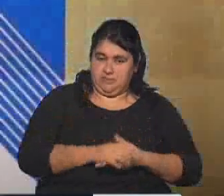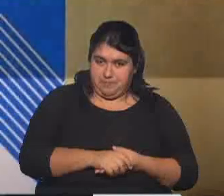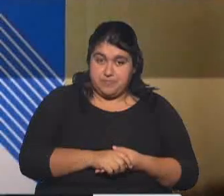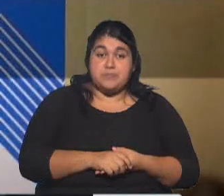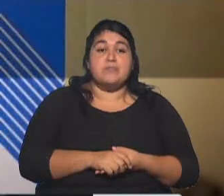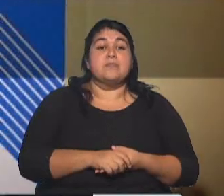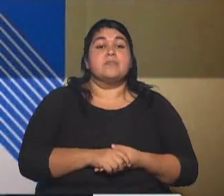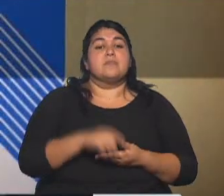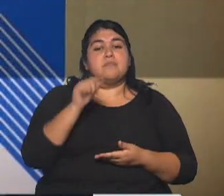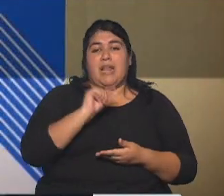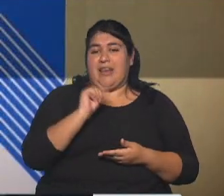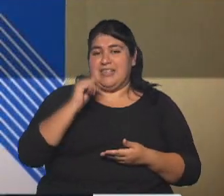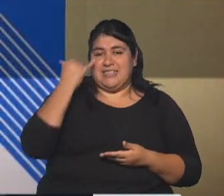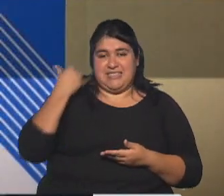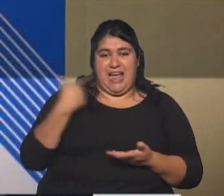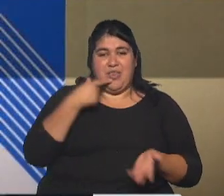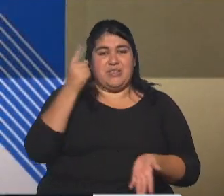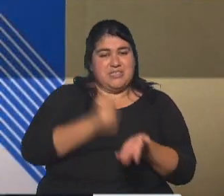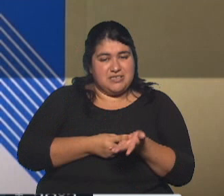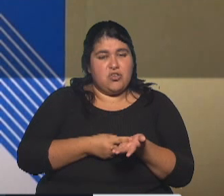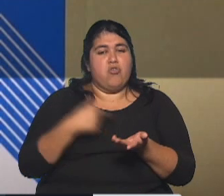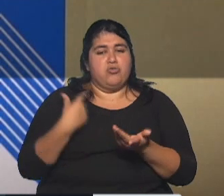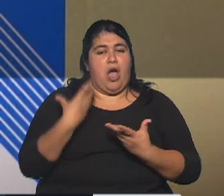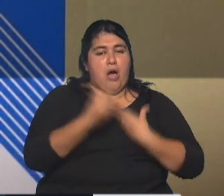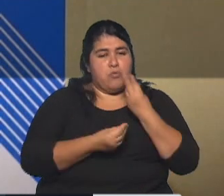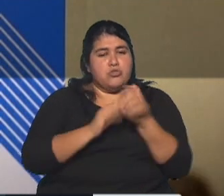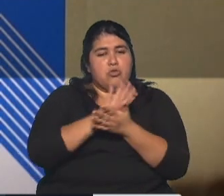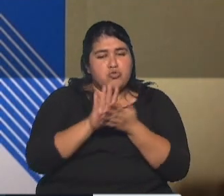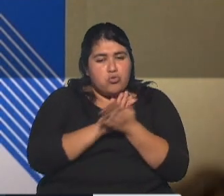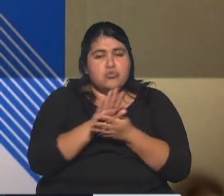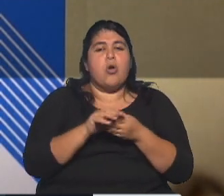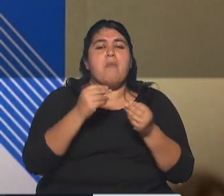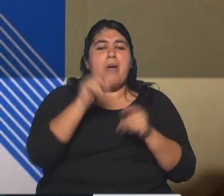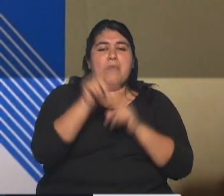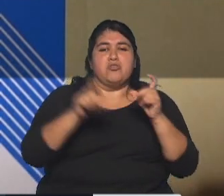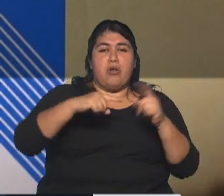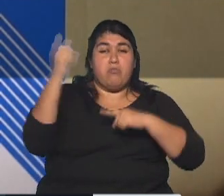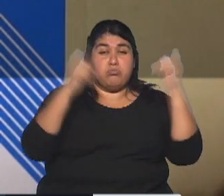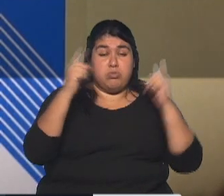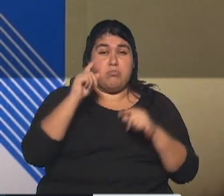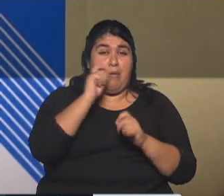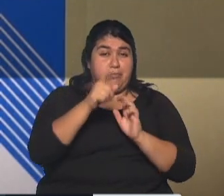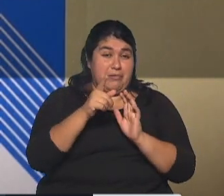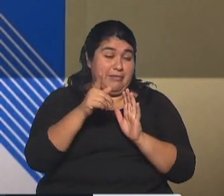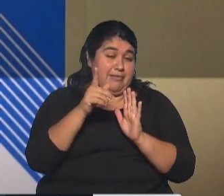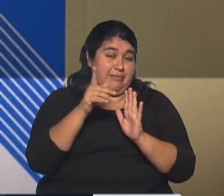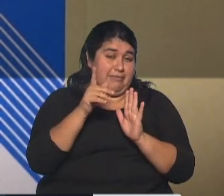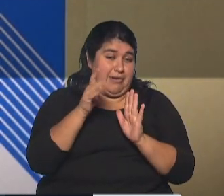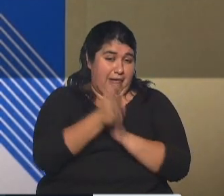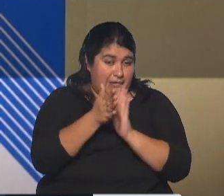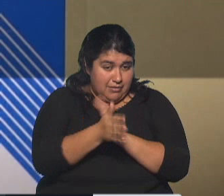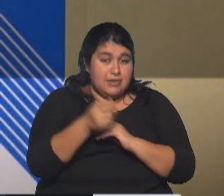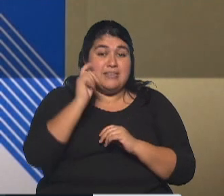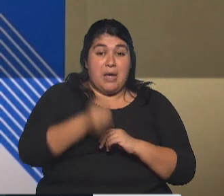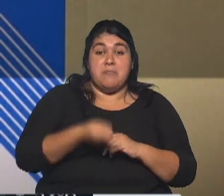just decided to give our contribution to a solution to illegal migration, and we are going to provide